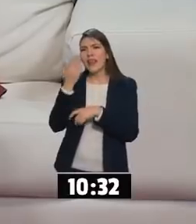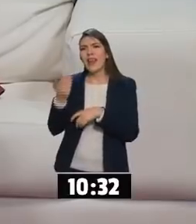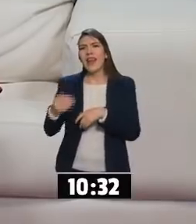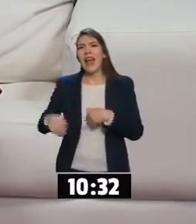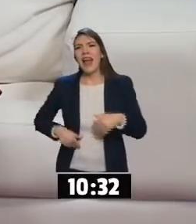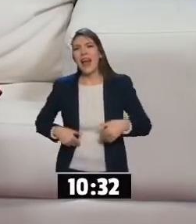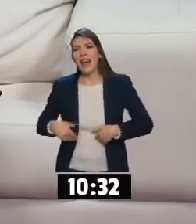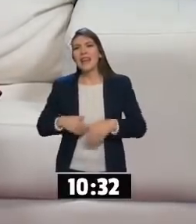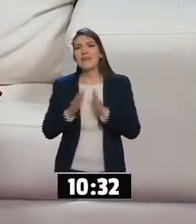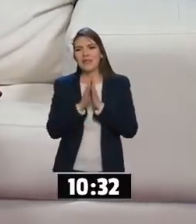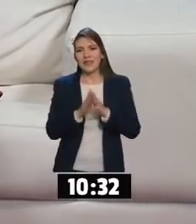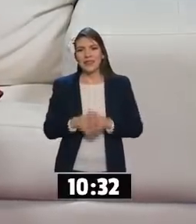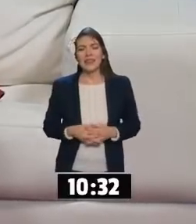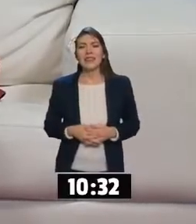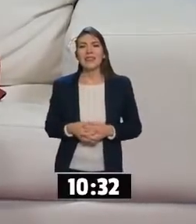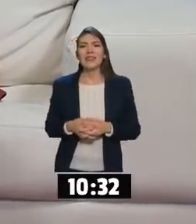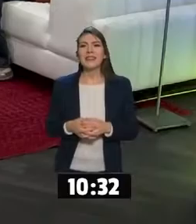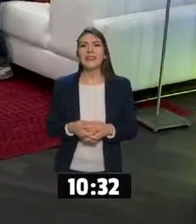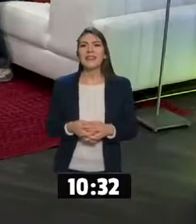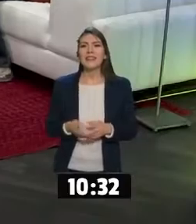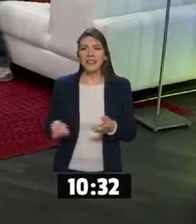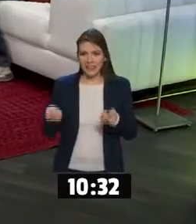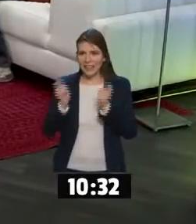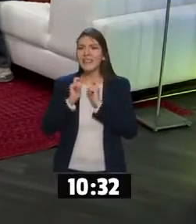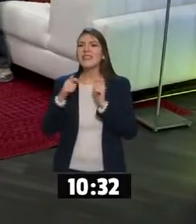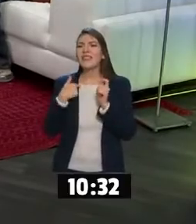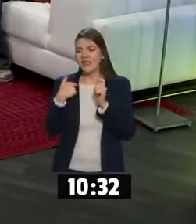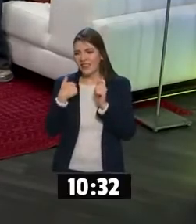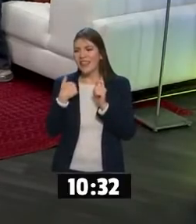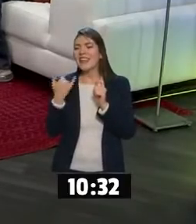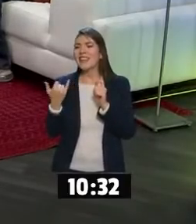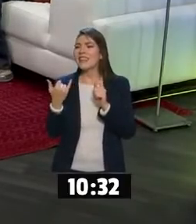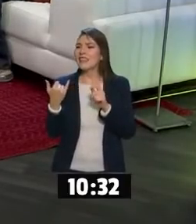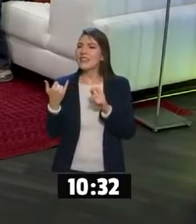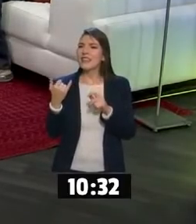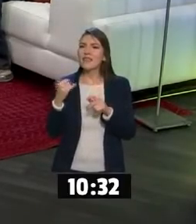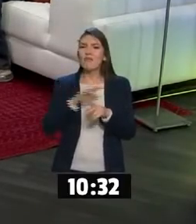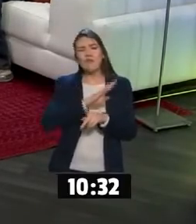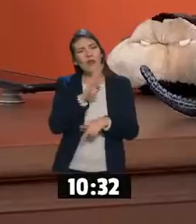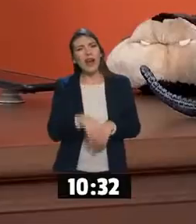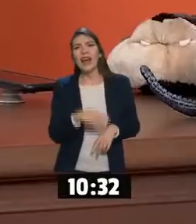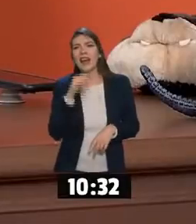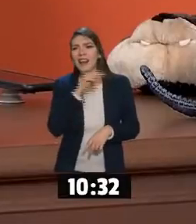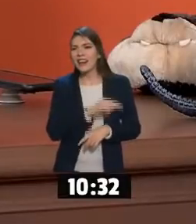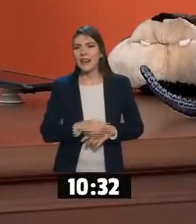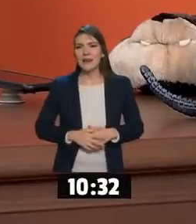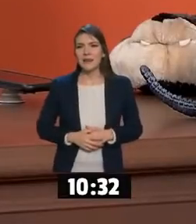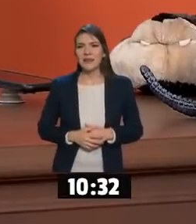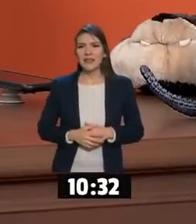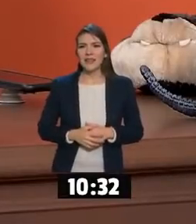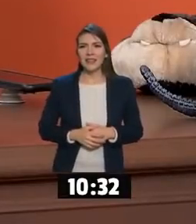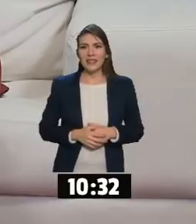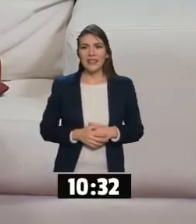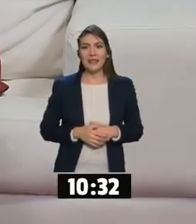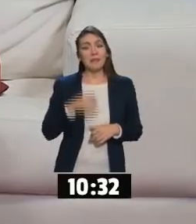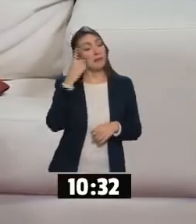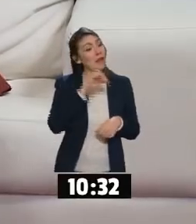antes. Sí. Oiga, deme un papel y mátenme rápido. Sí. Órale, una fea estilo Almodóvar.